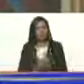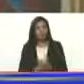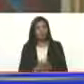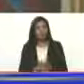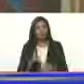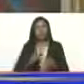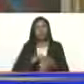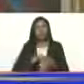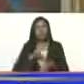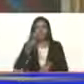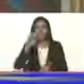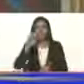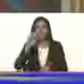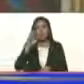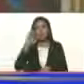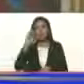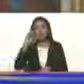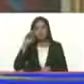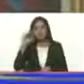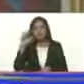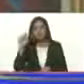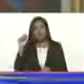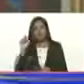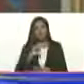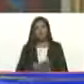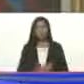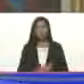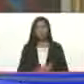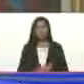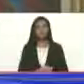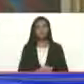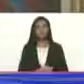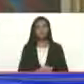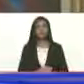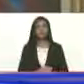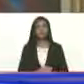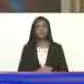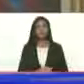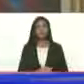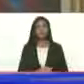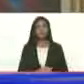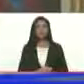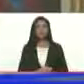doctora Marisela Rodríguez, Bermúdez, perdón. Bueno, vamos a hacer un pase ahora.